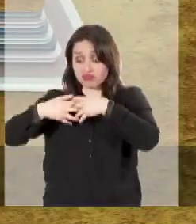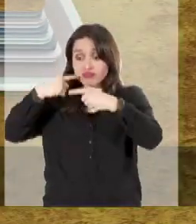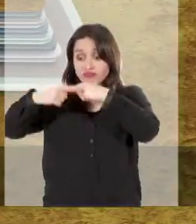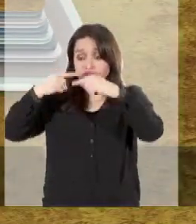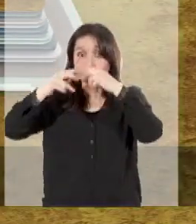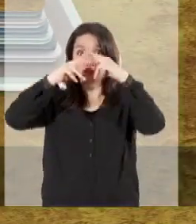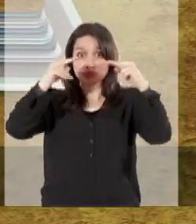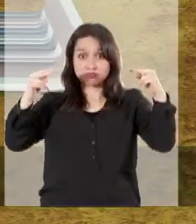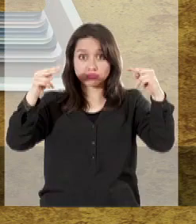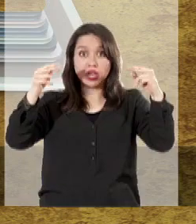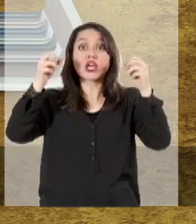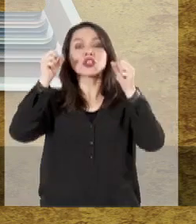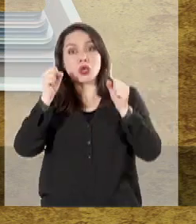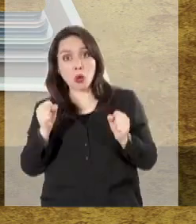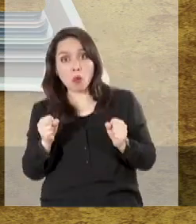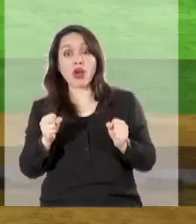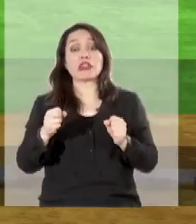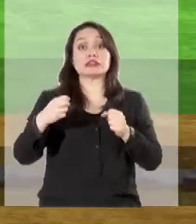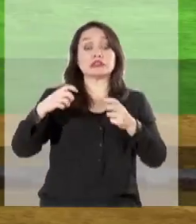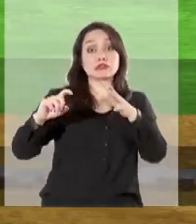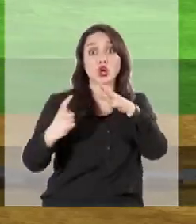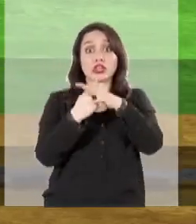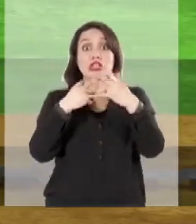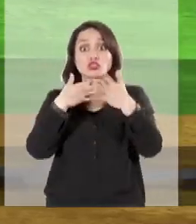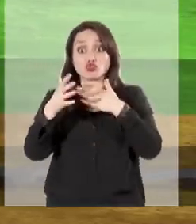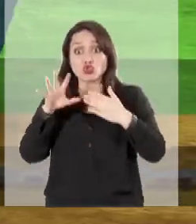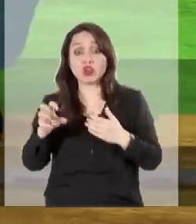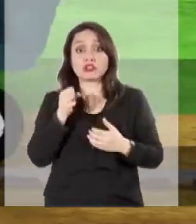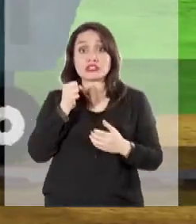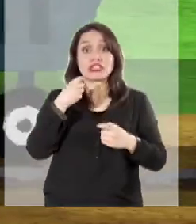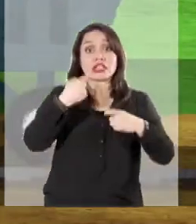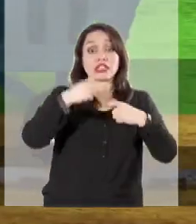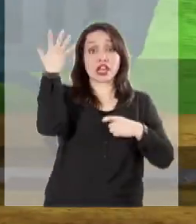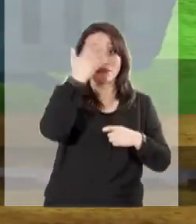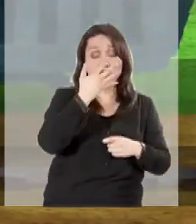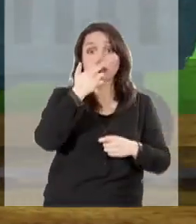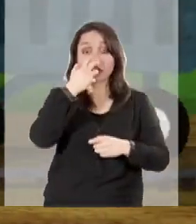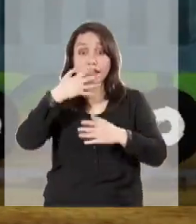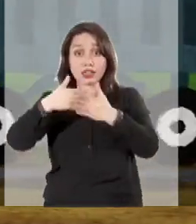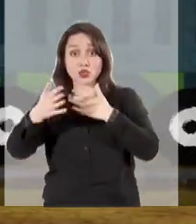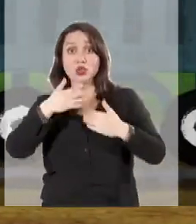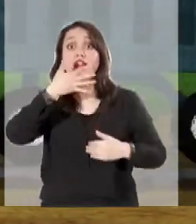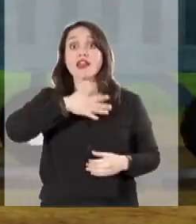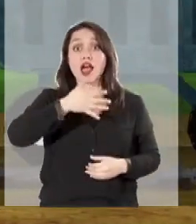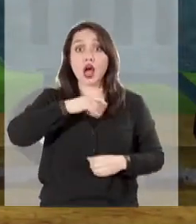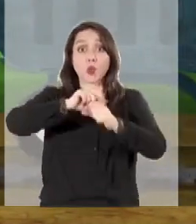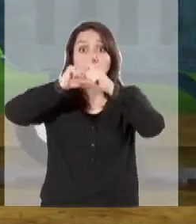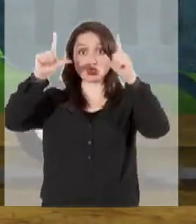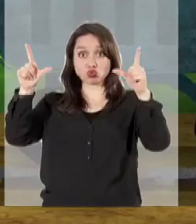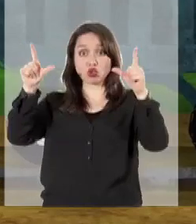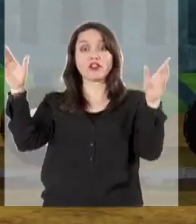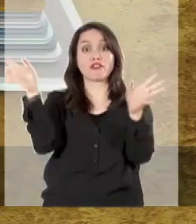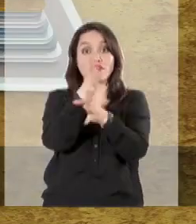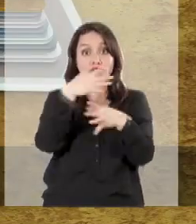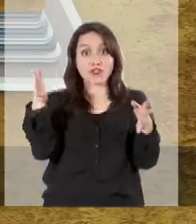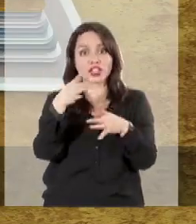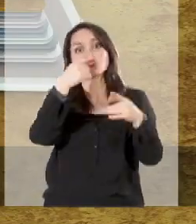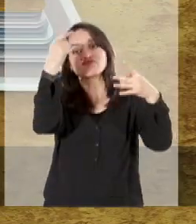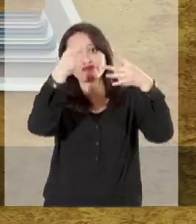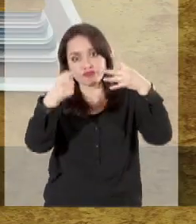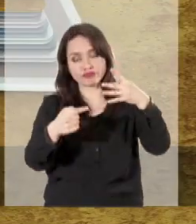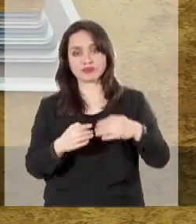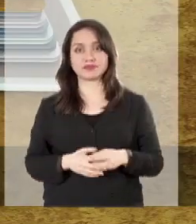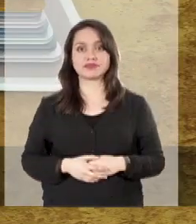centrales de generación eléctrica que pueden obtener energía a través del carbón, el gas natural, el agua, el sol, el